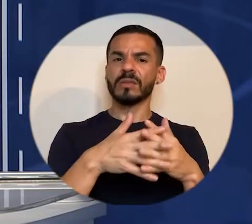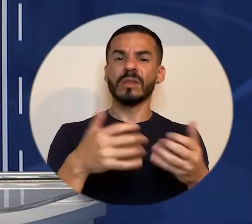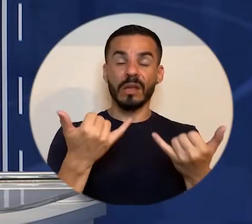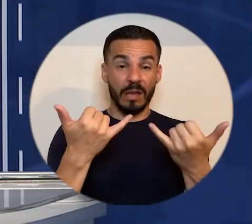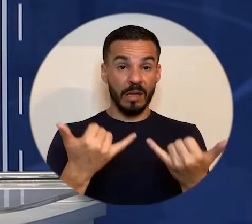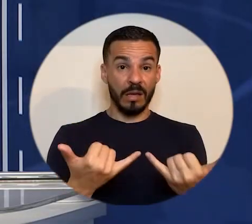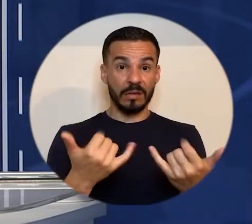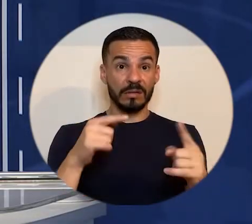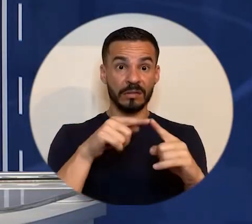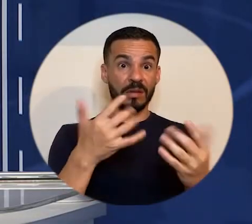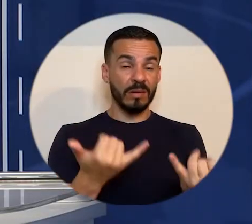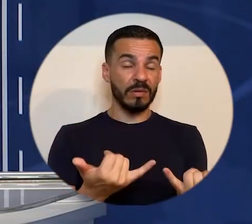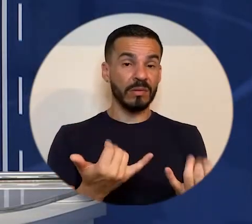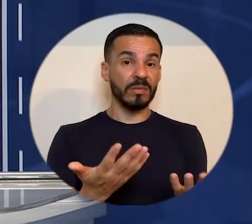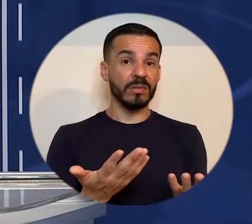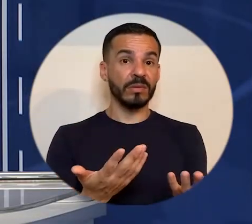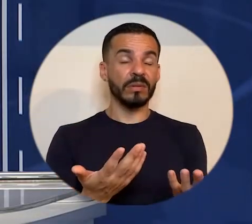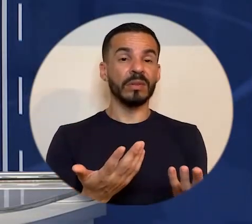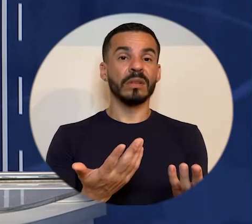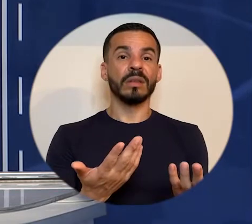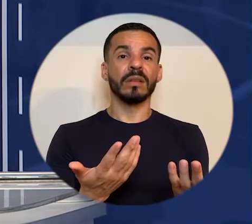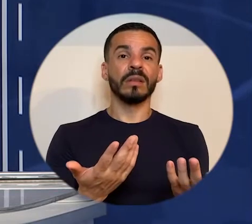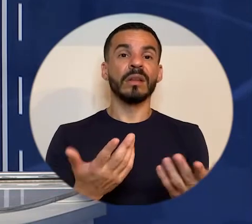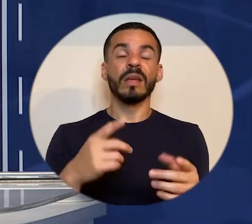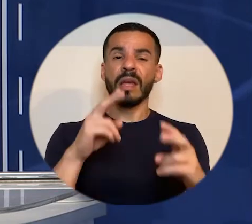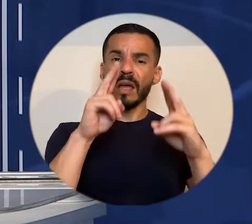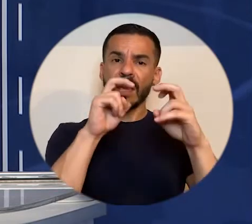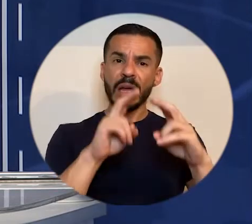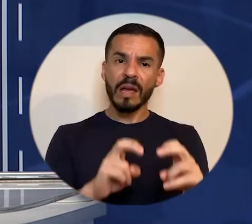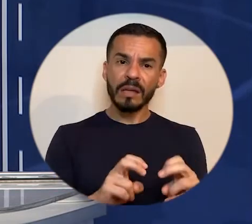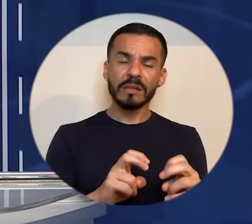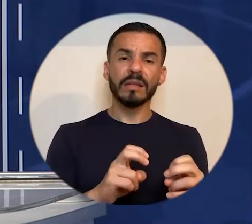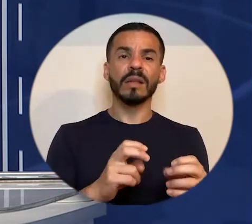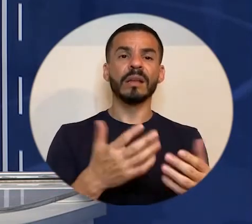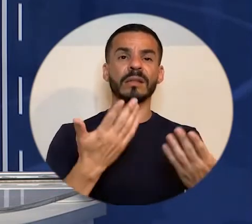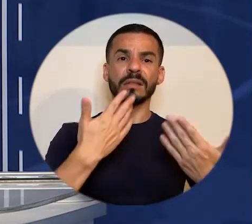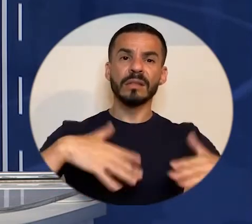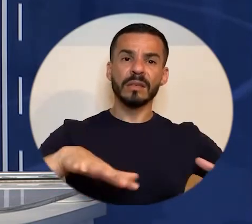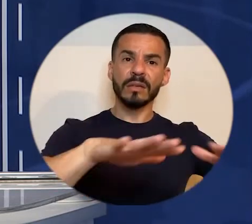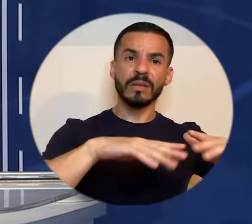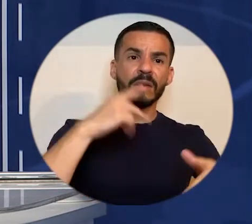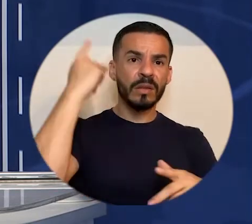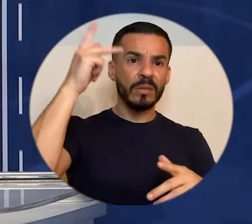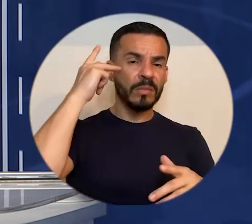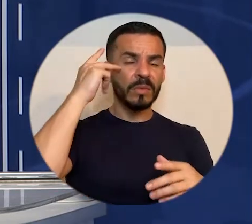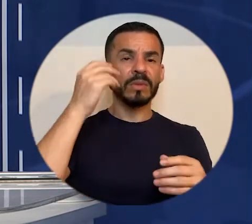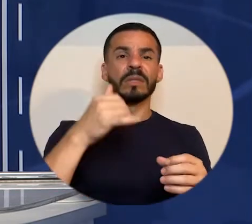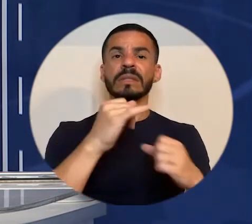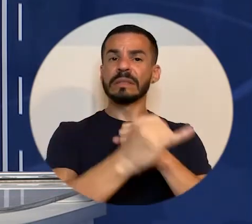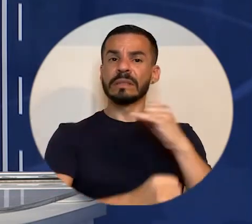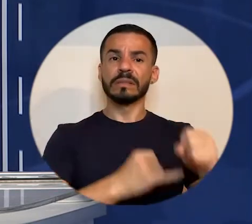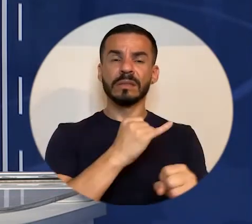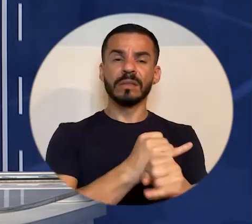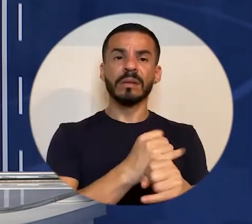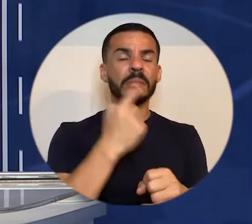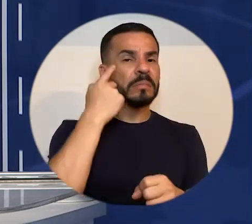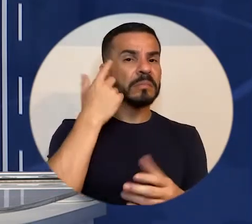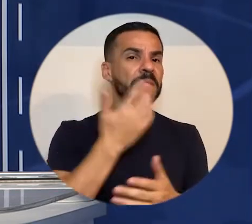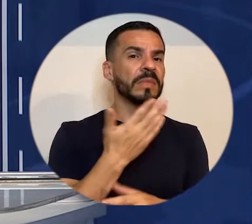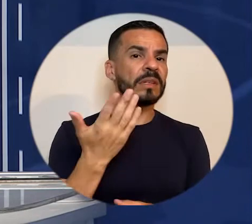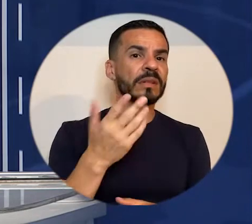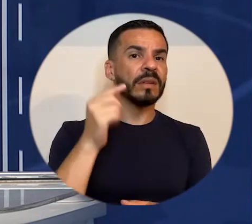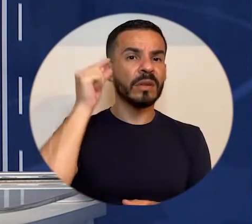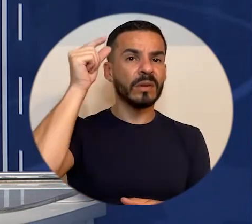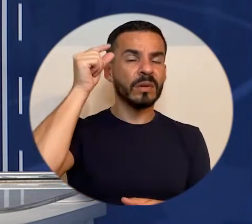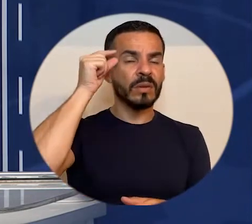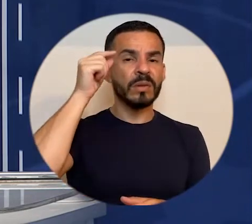que hasta la fecha, ¿verdad? Los análisis de coyuntura y de política internacionales consideran